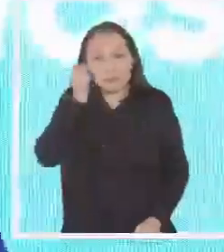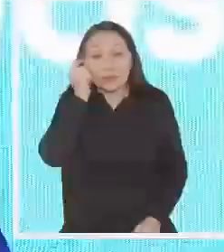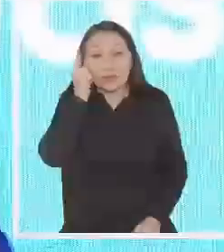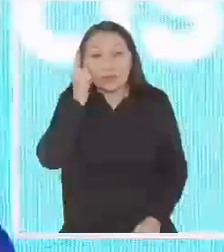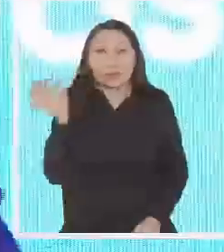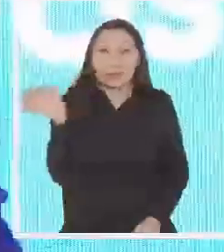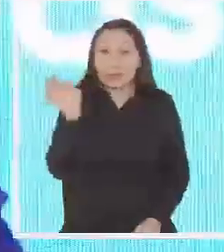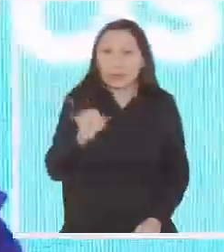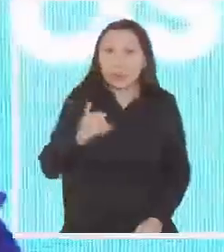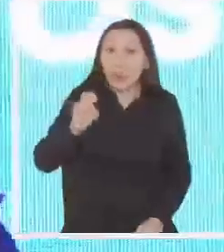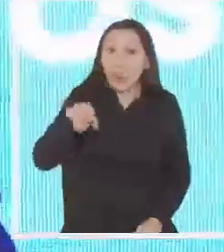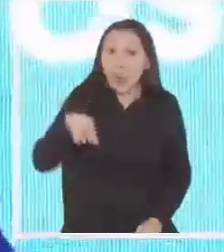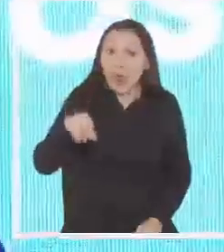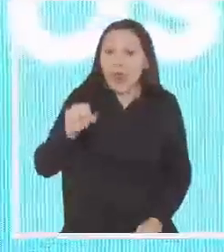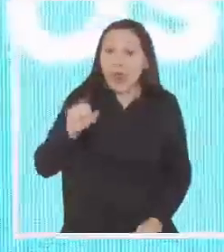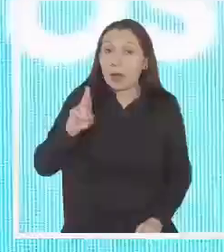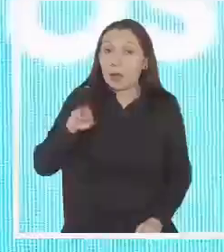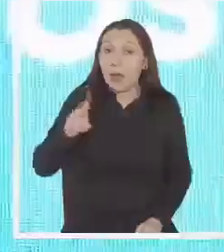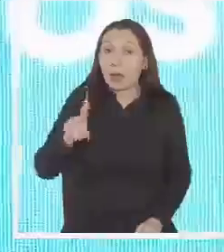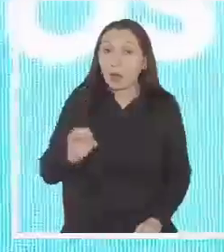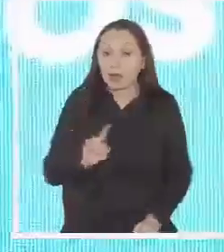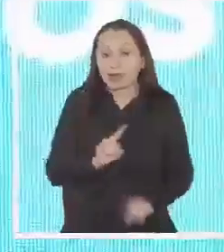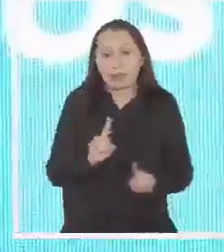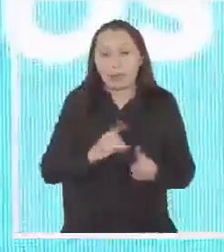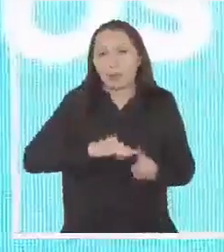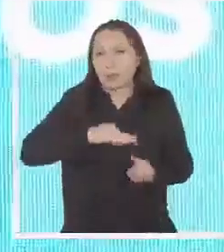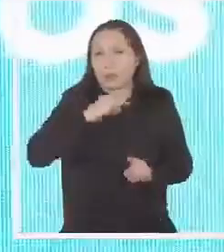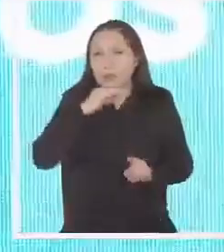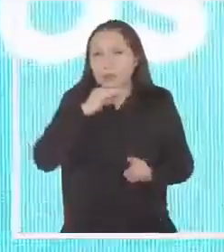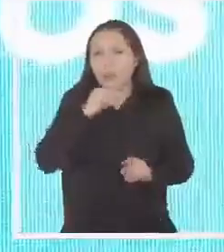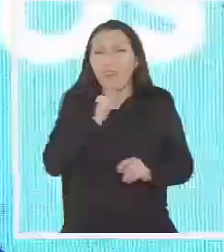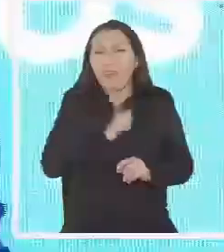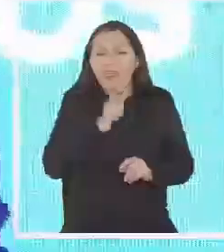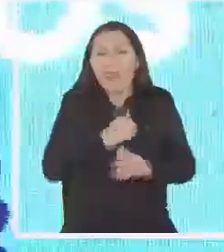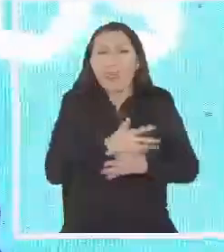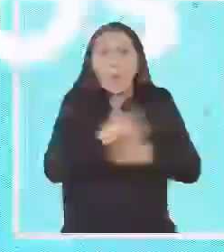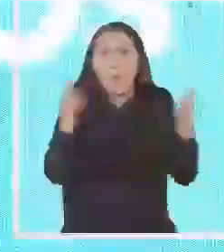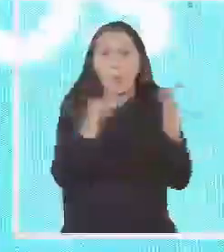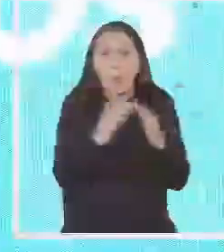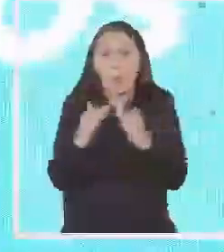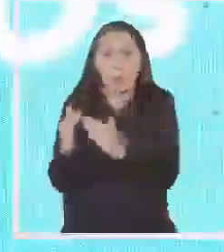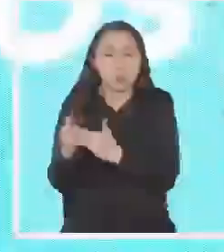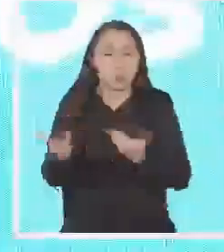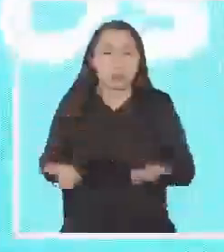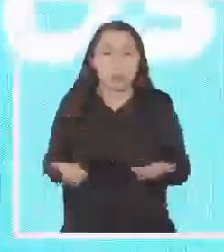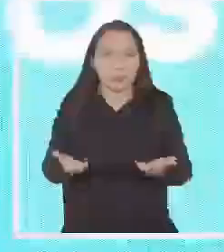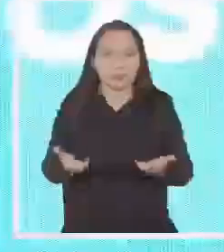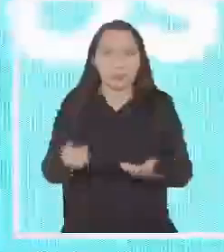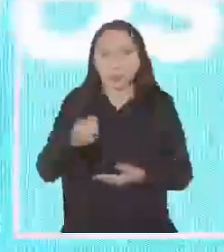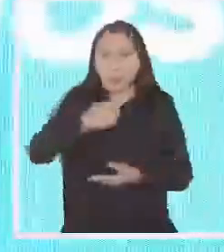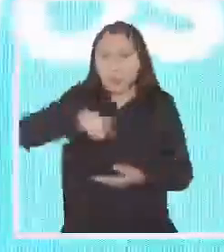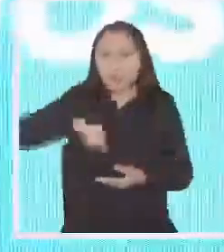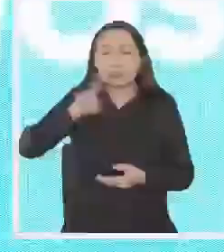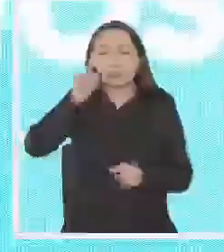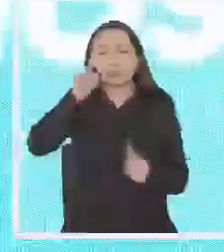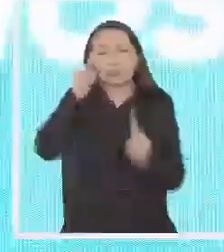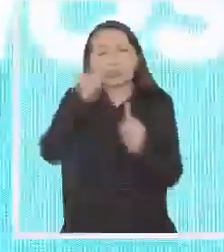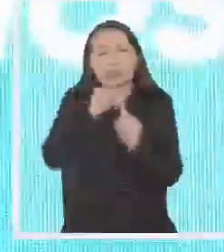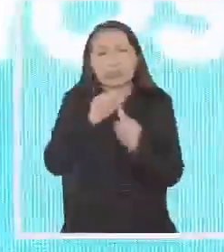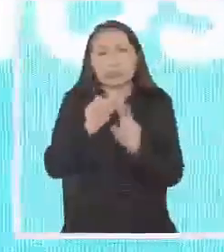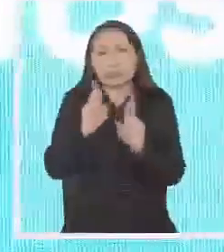Juan Armando, que eso no es suficiente, porque el déficit es mucho mayor. Ahora, nosotros nos pusimos una